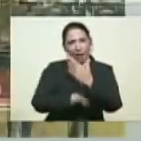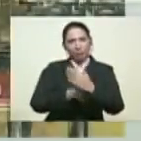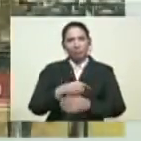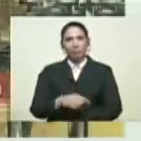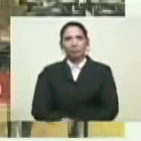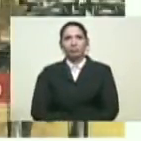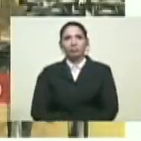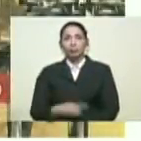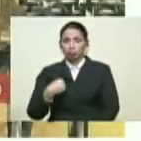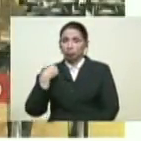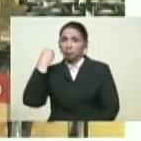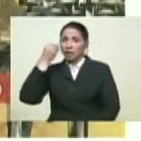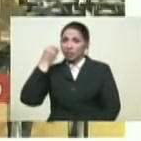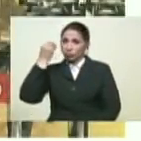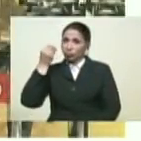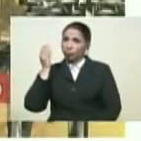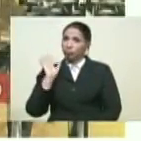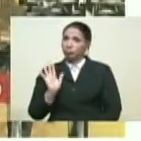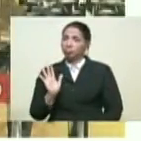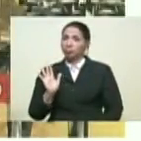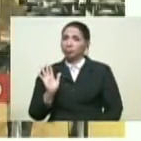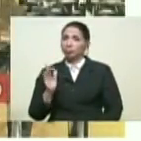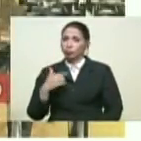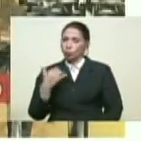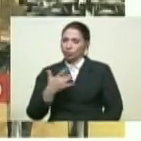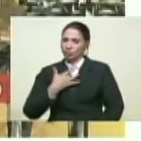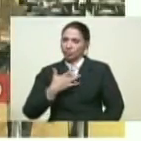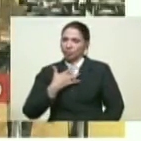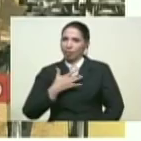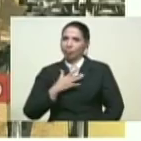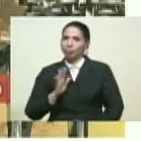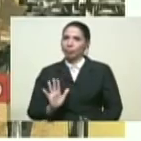creo, así lo percibo.